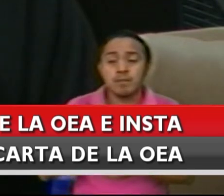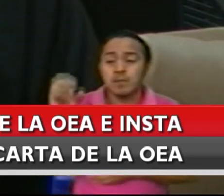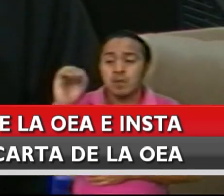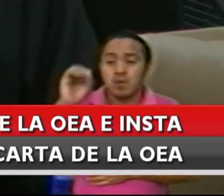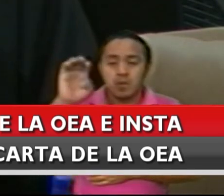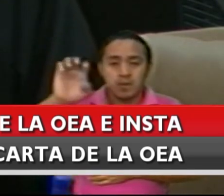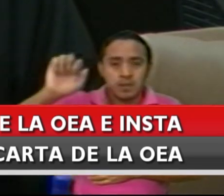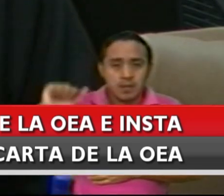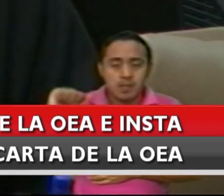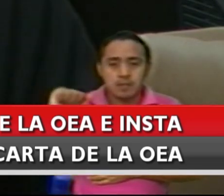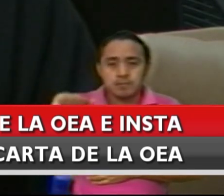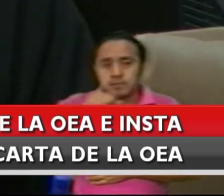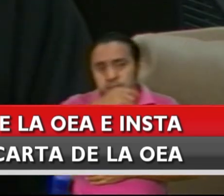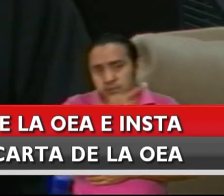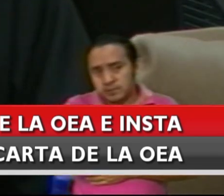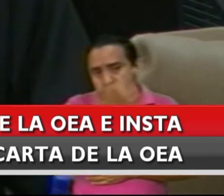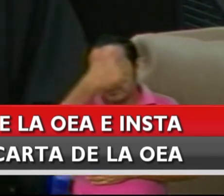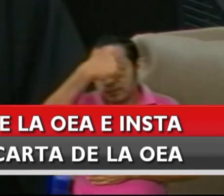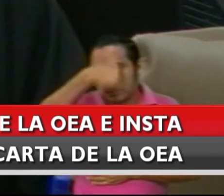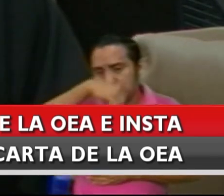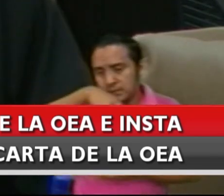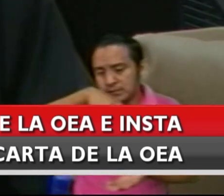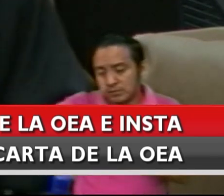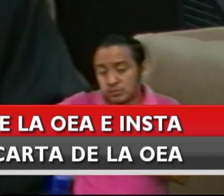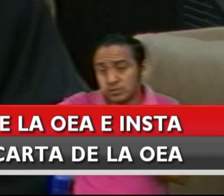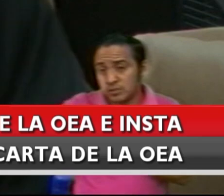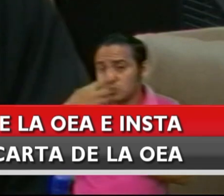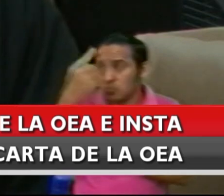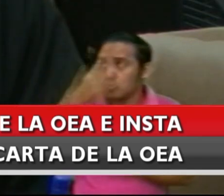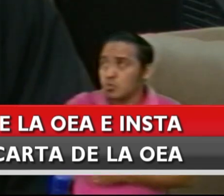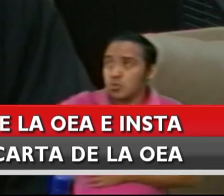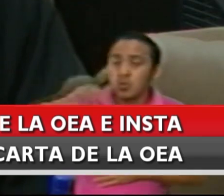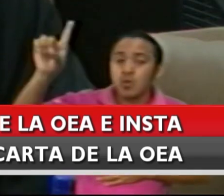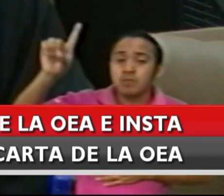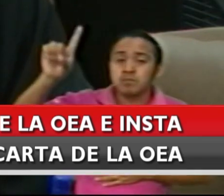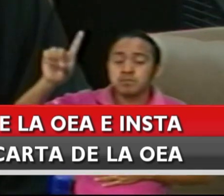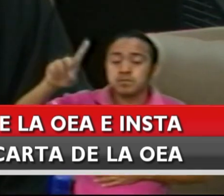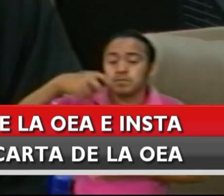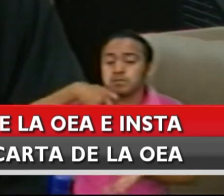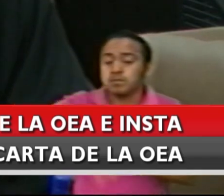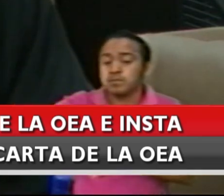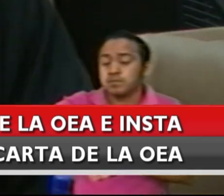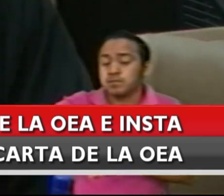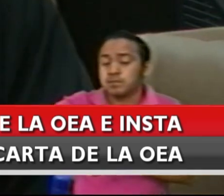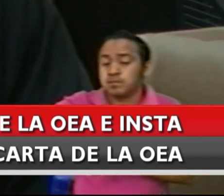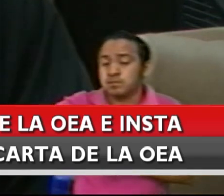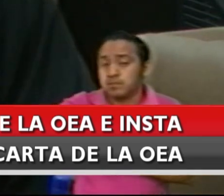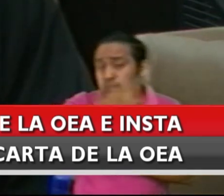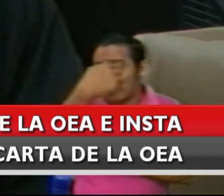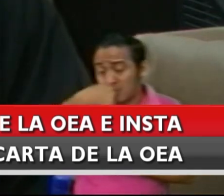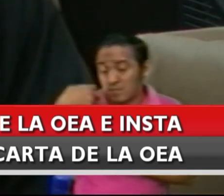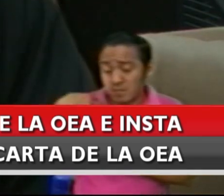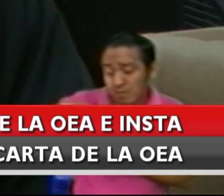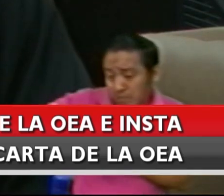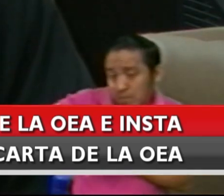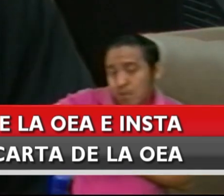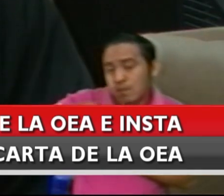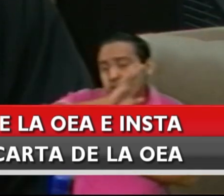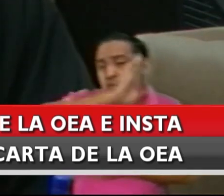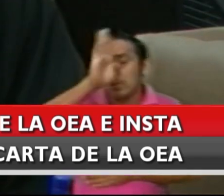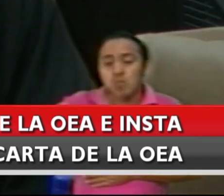OEA que de rodillas, solo frente a Dios. Nunca nos van a poner de rodillas